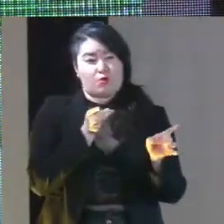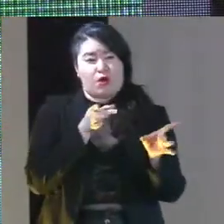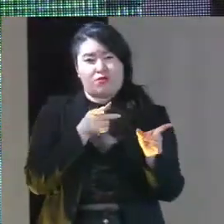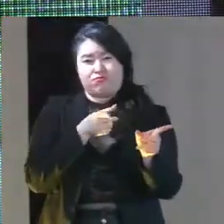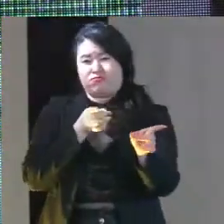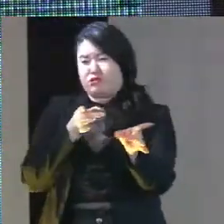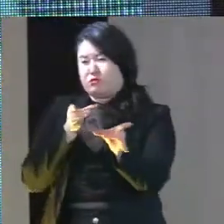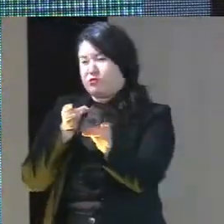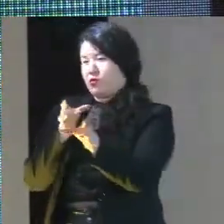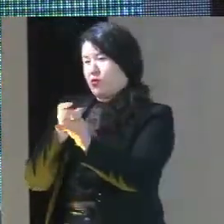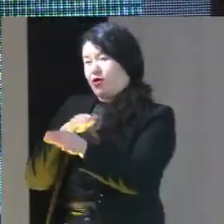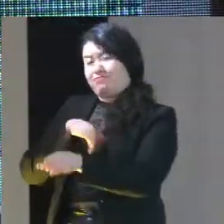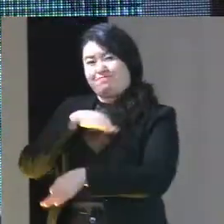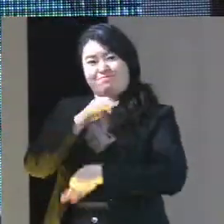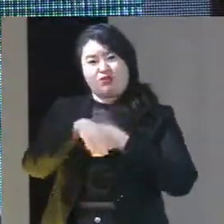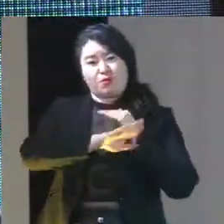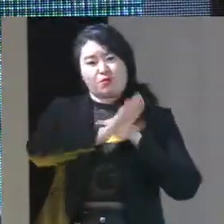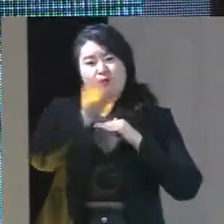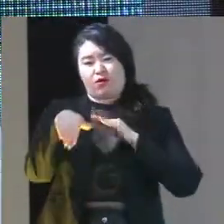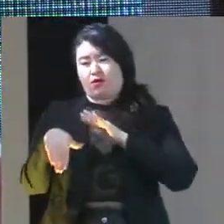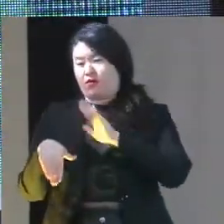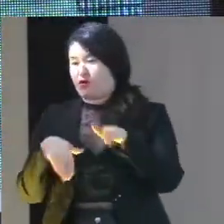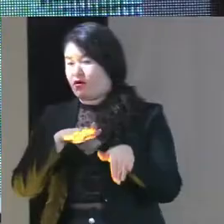dejan vivo de los míseros mortales.